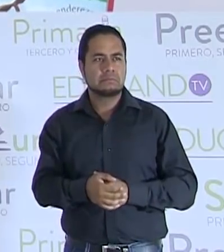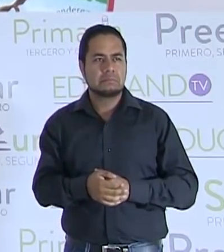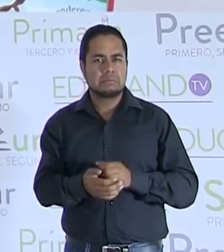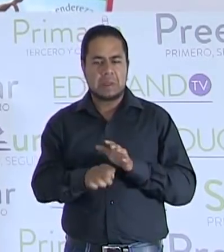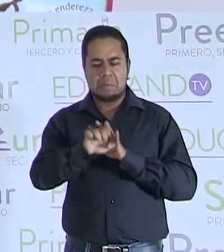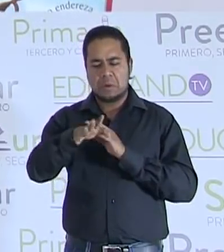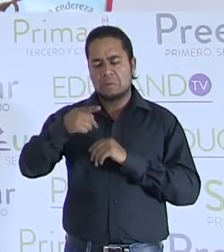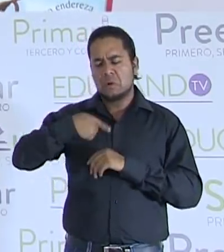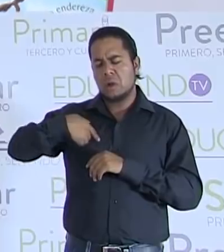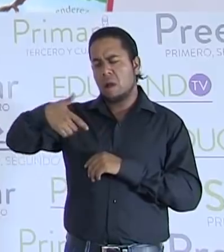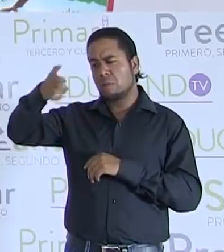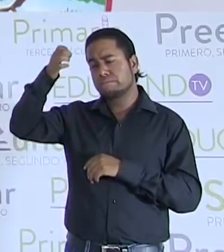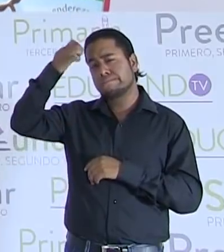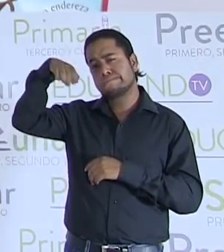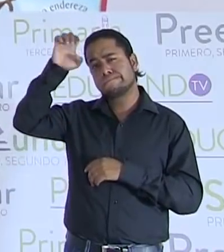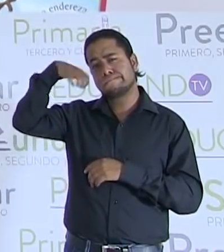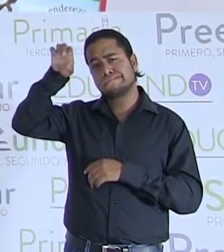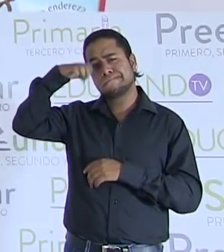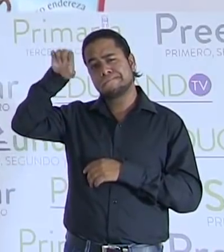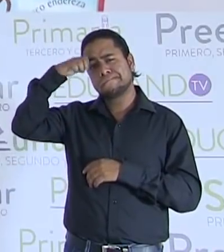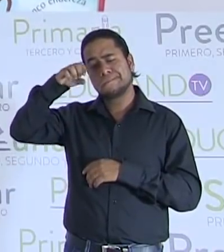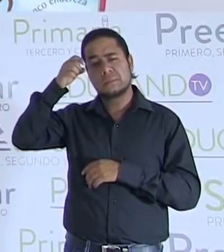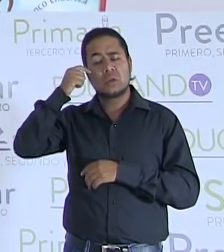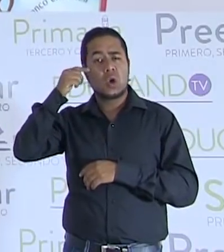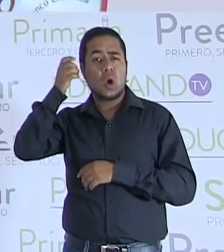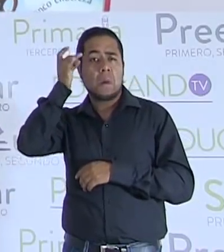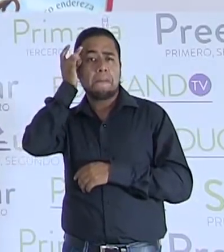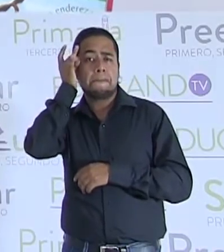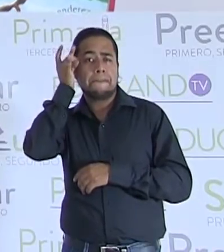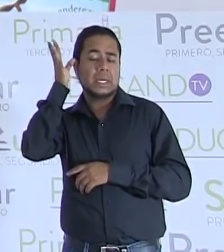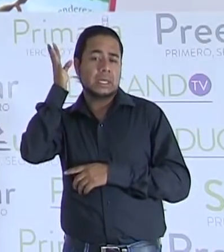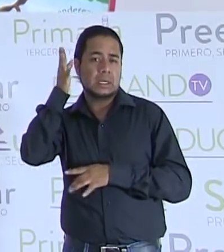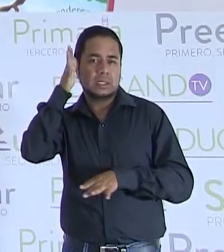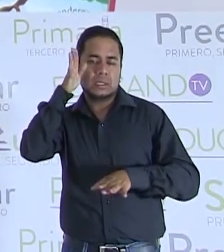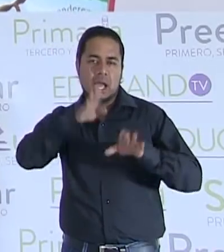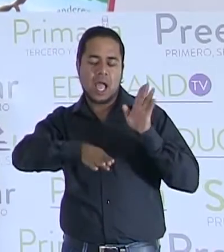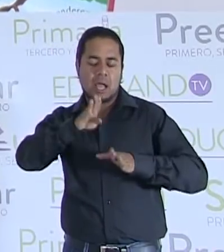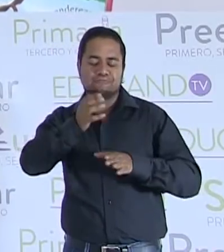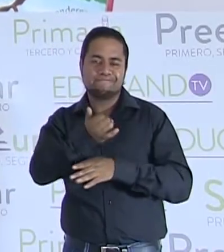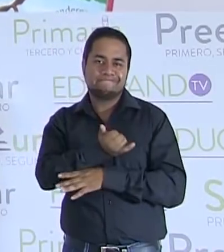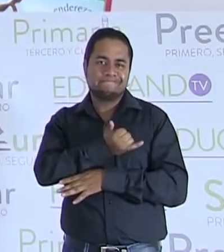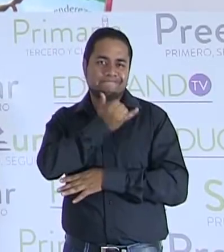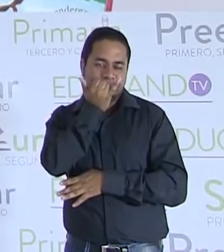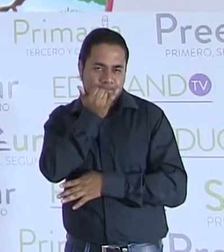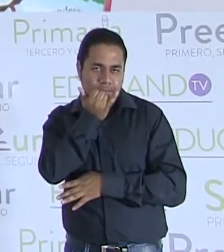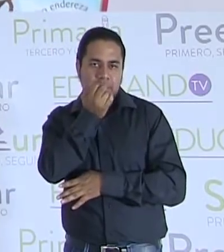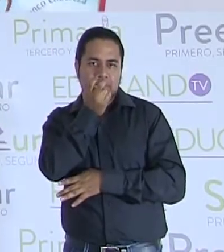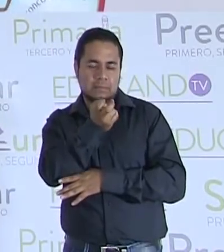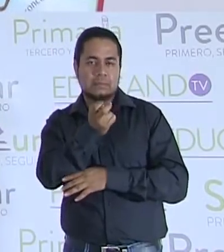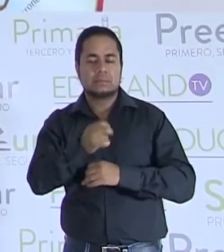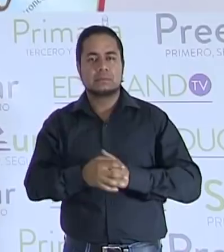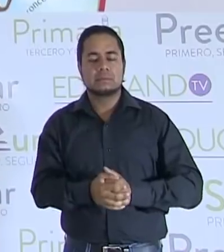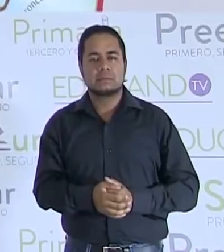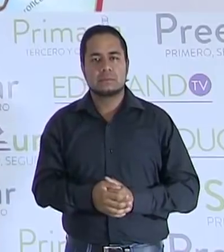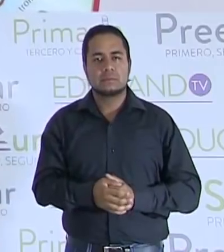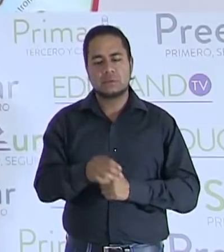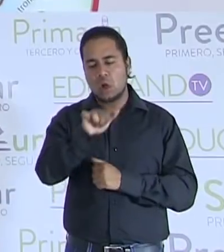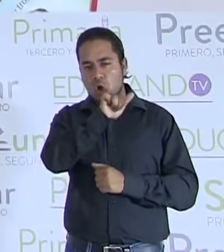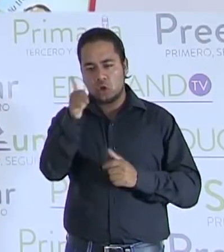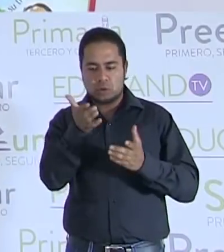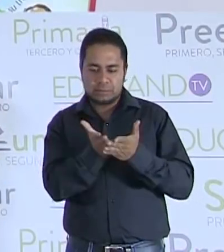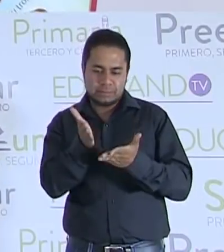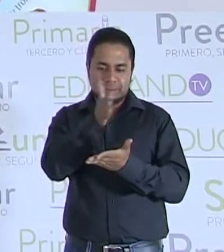mucha experiencia que nosotros tengamos, a veces nos podemos equivocar. Vamos con el